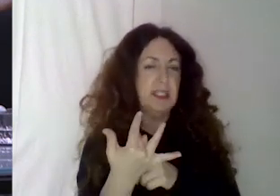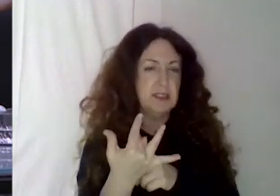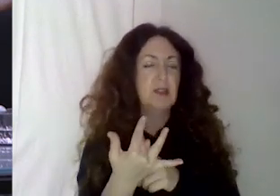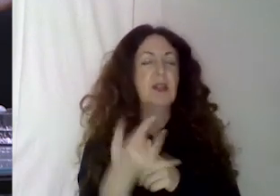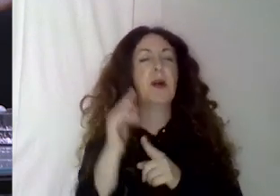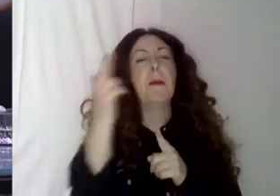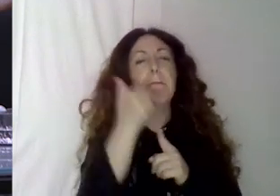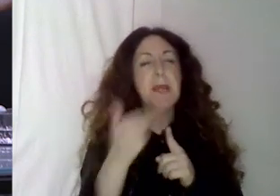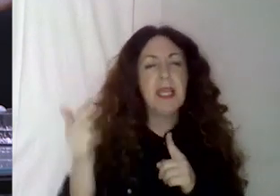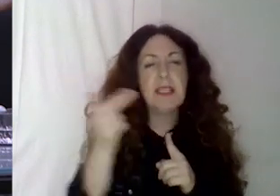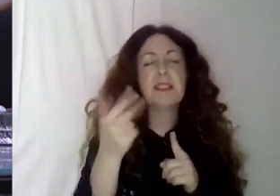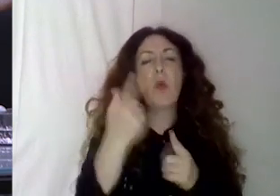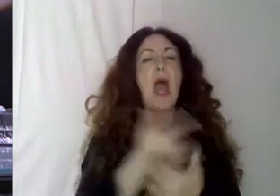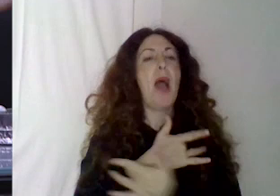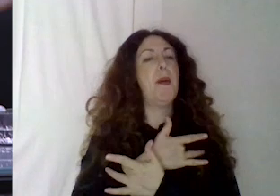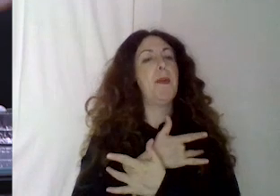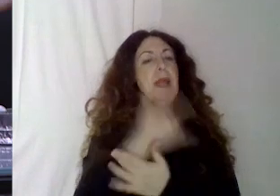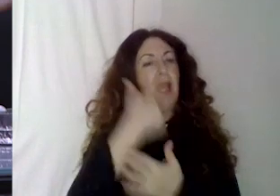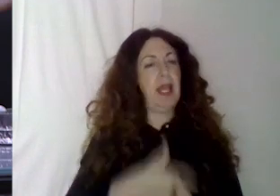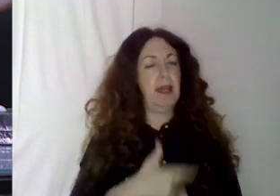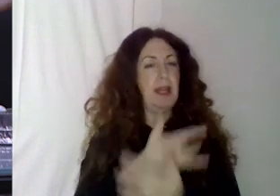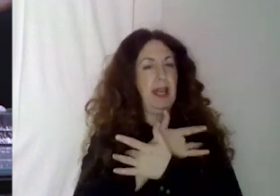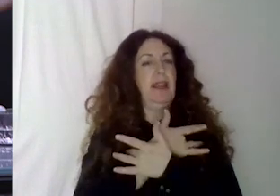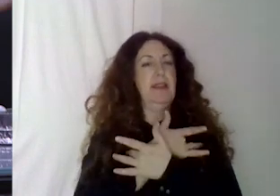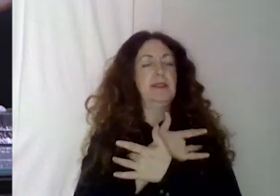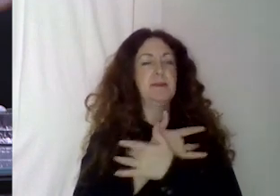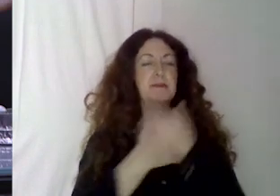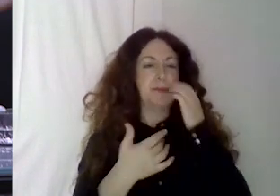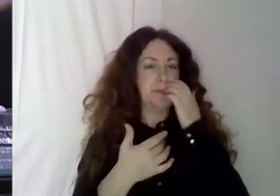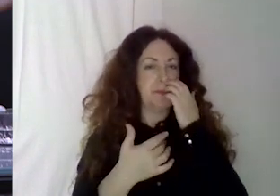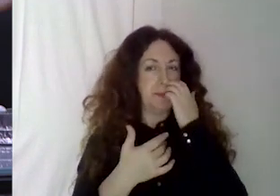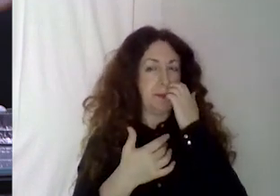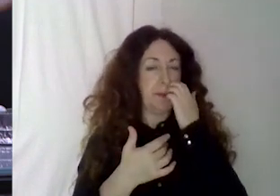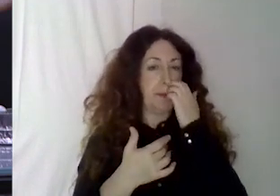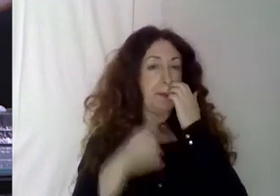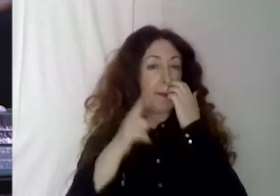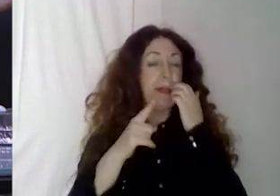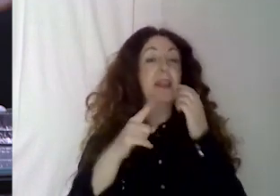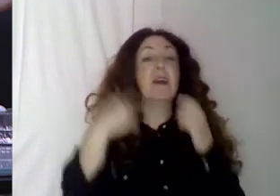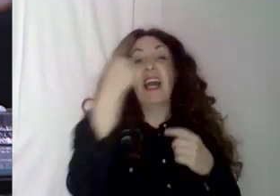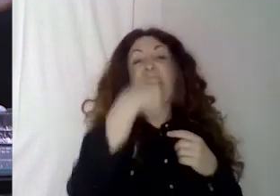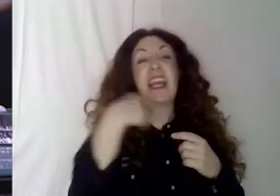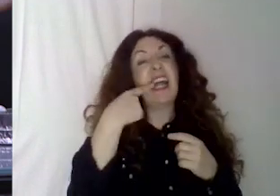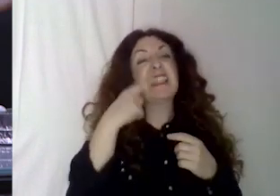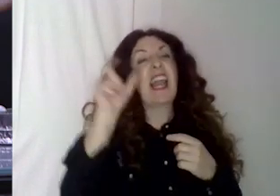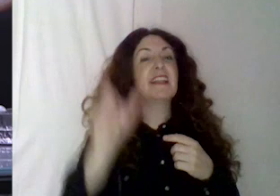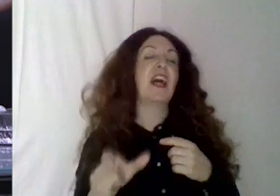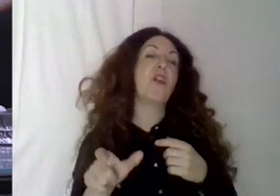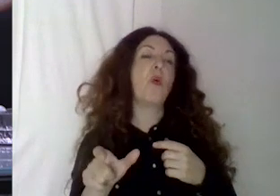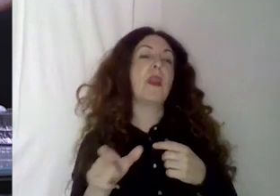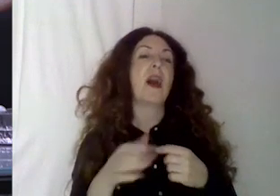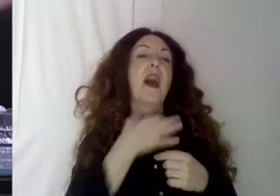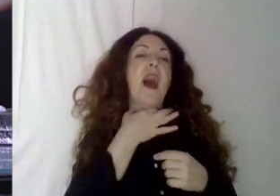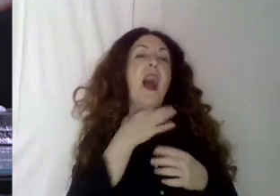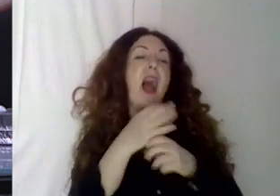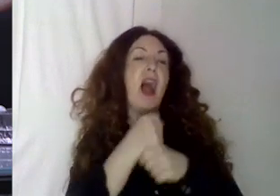sea, a lo mejor ve el mundo así porque lo ve así. Estoy hablando como una hipótesis de trabajo. Entonces, en todo caso, además, piensen ustedes, claro